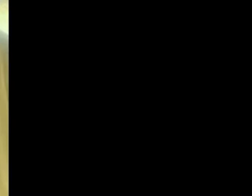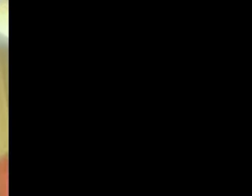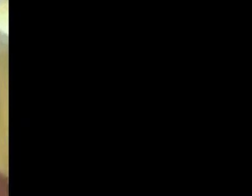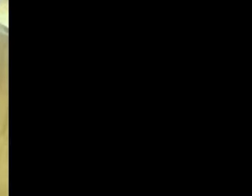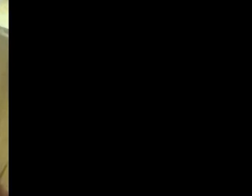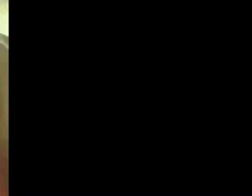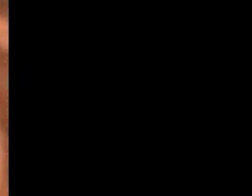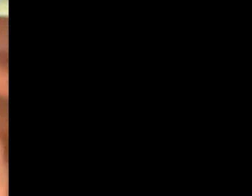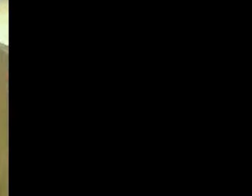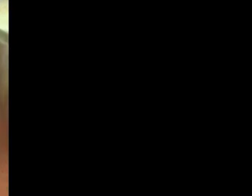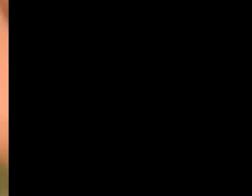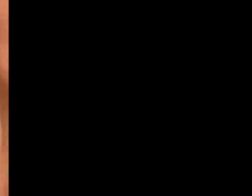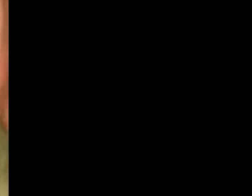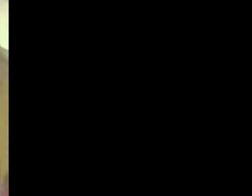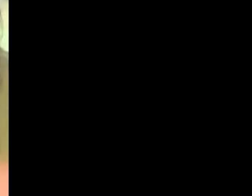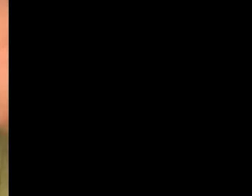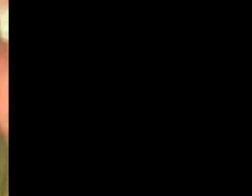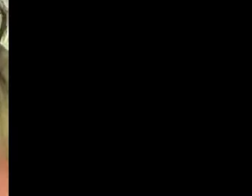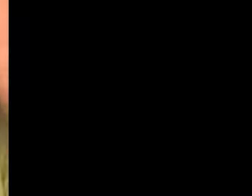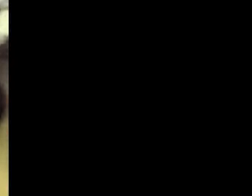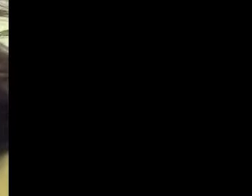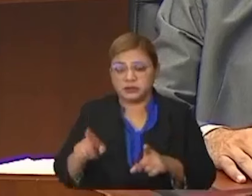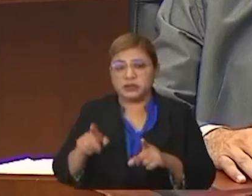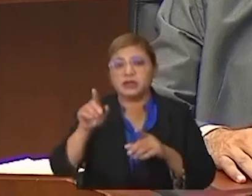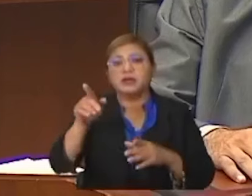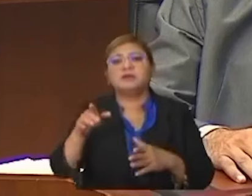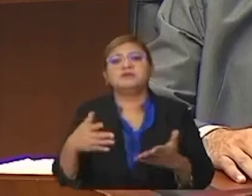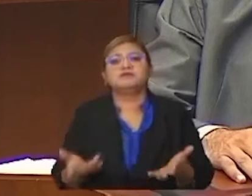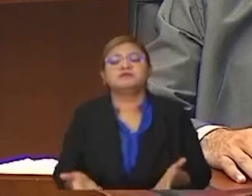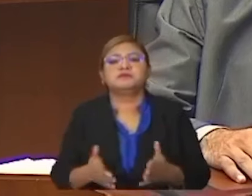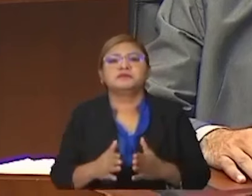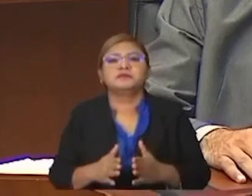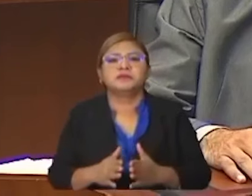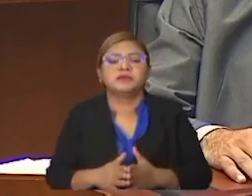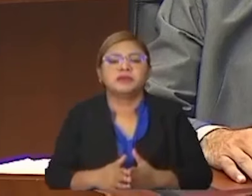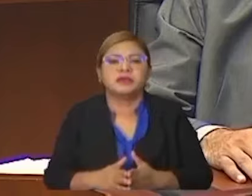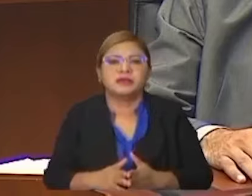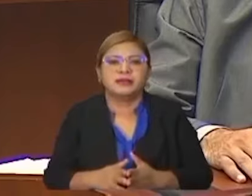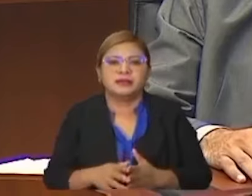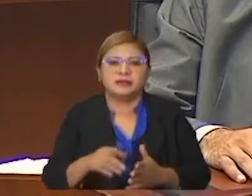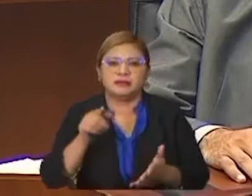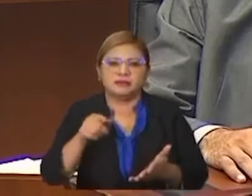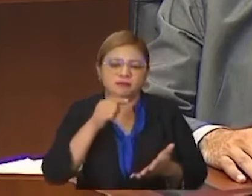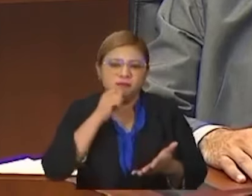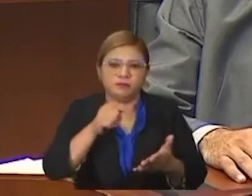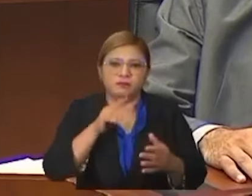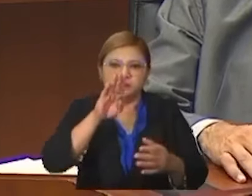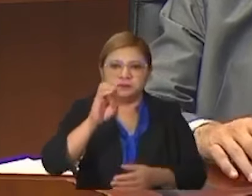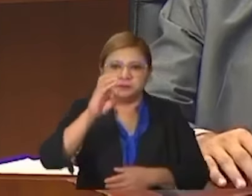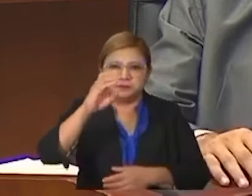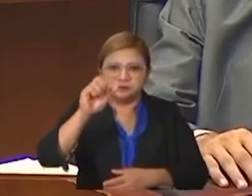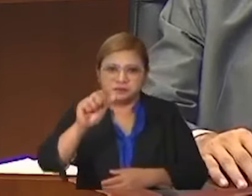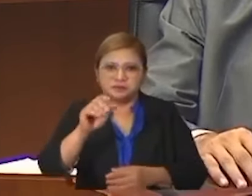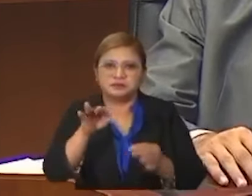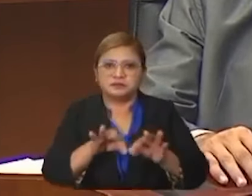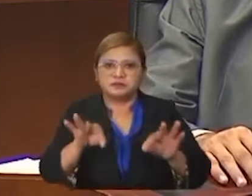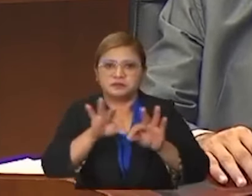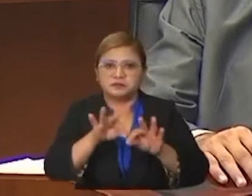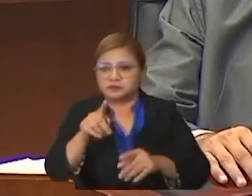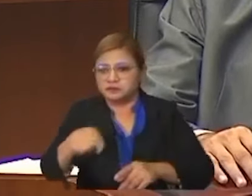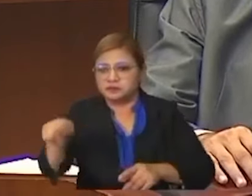Paso por aquí porque tengo que comentar algo que si no lo saco del sistema, reviento. Sobre el tema de eliminar el auxilio económico y únicamente dar las becas por mérito a nivel